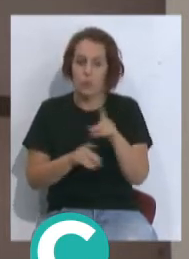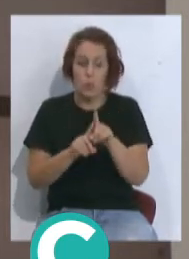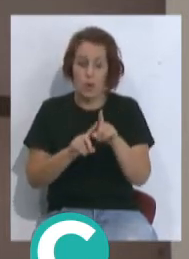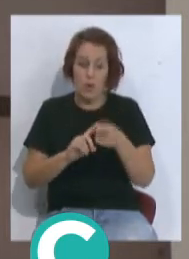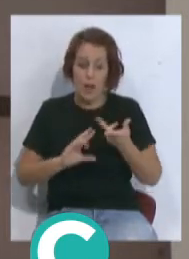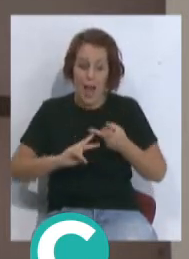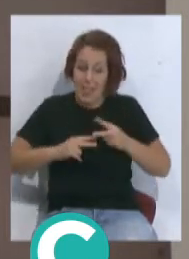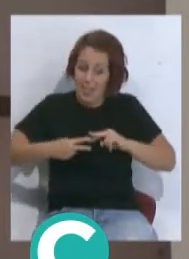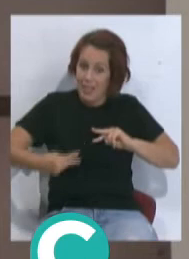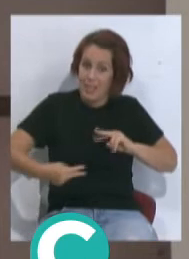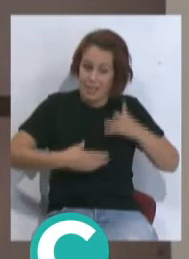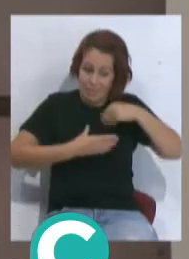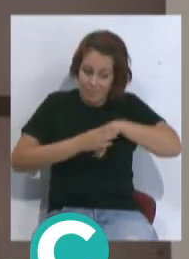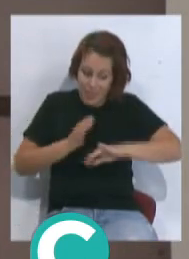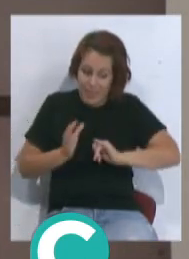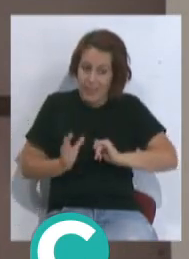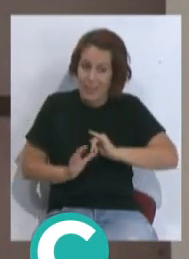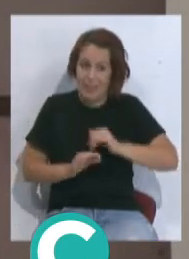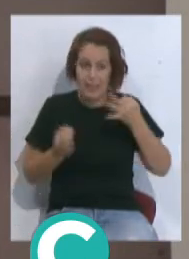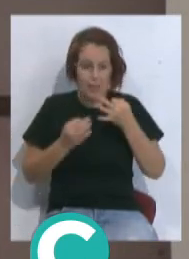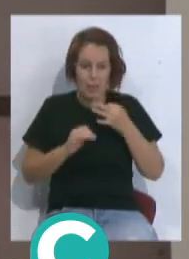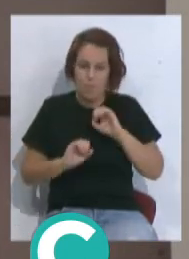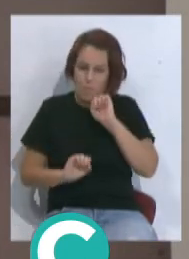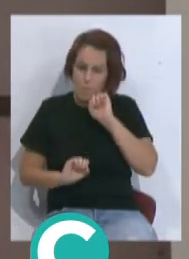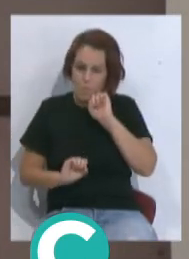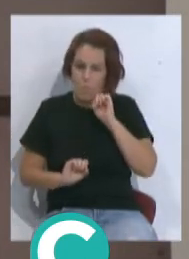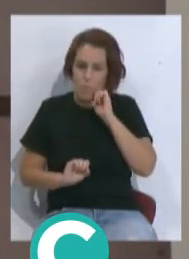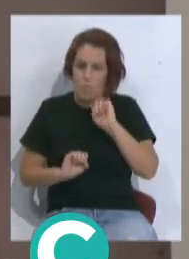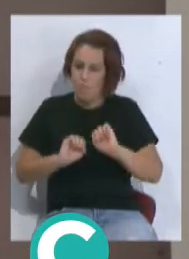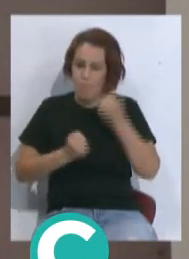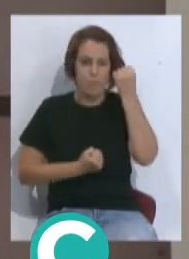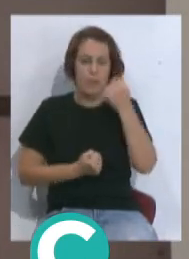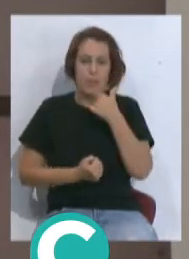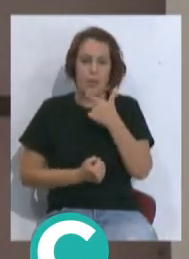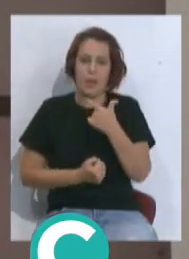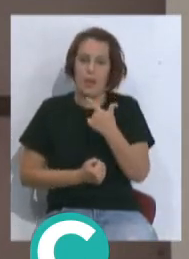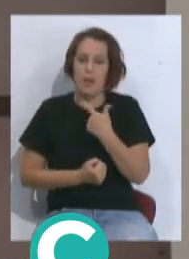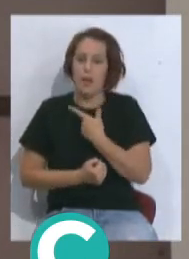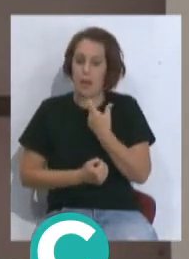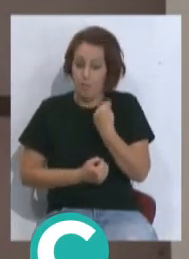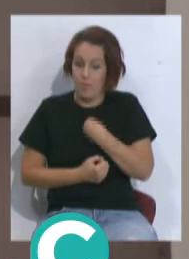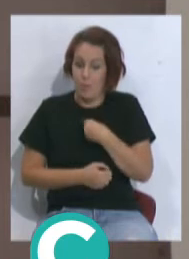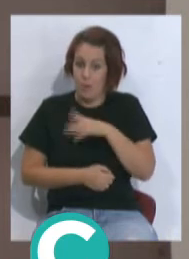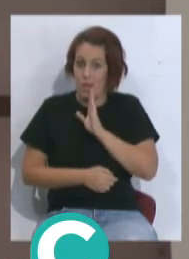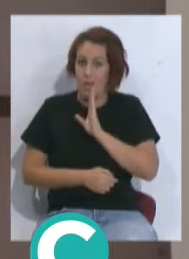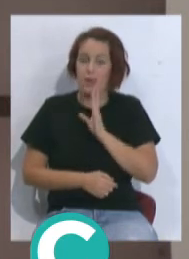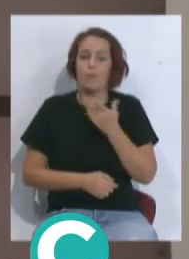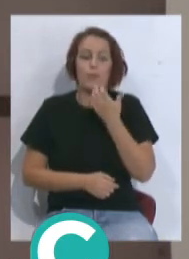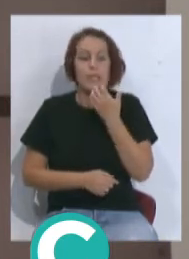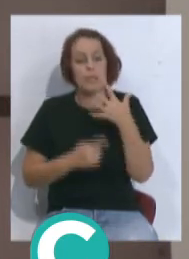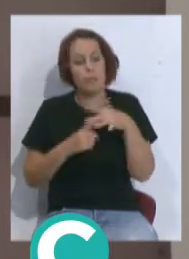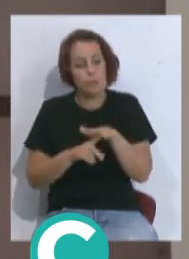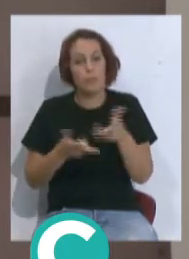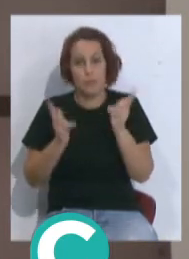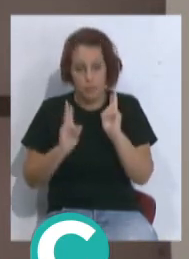las callejeras, ¿no?, que sean rebeldes y que dijeran eso. La cuestión es si realmente el contexto lo va a